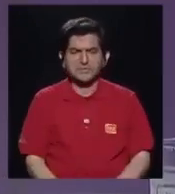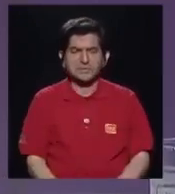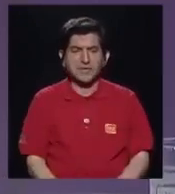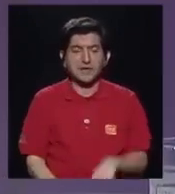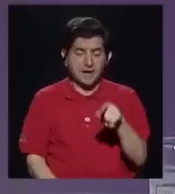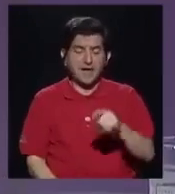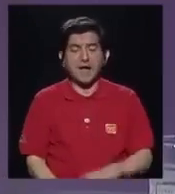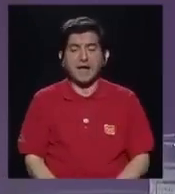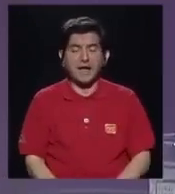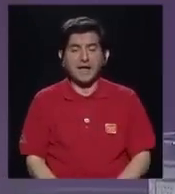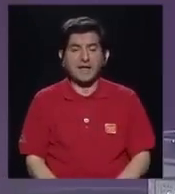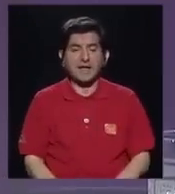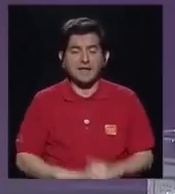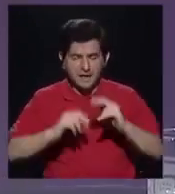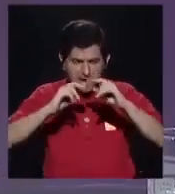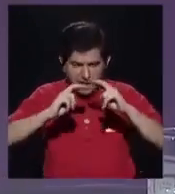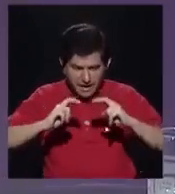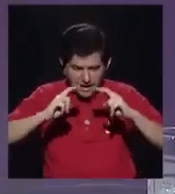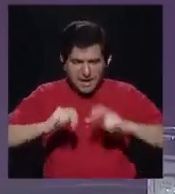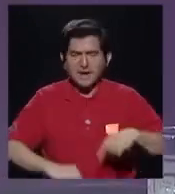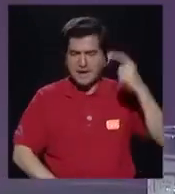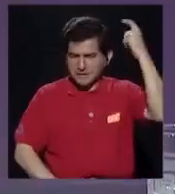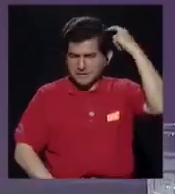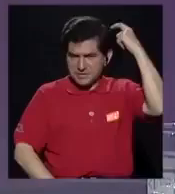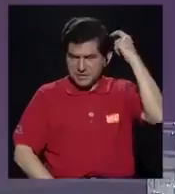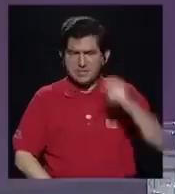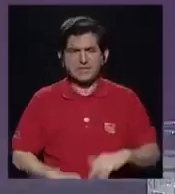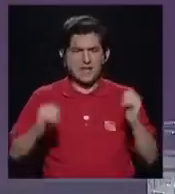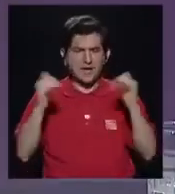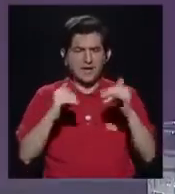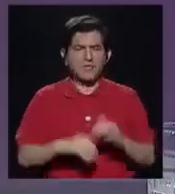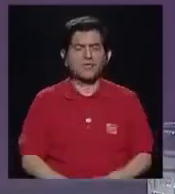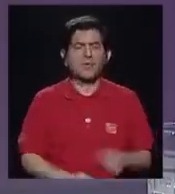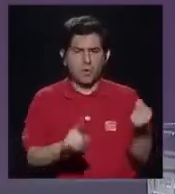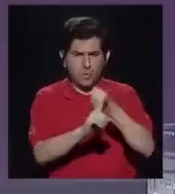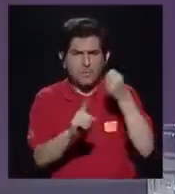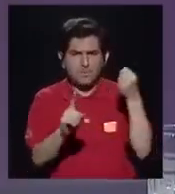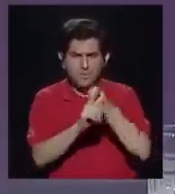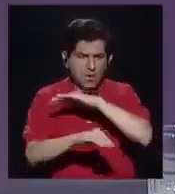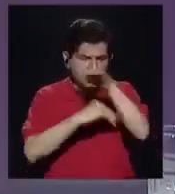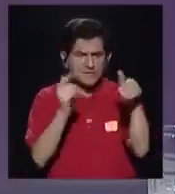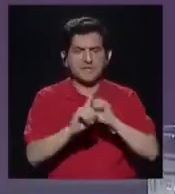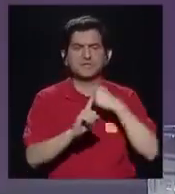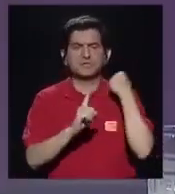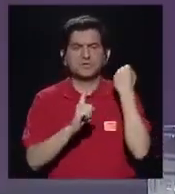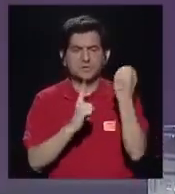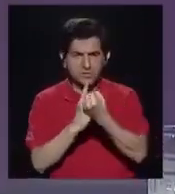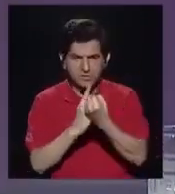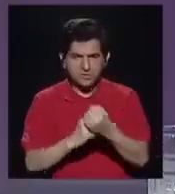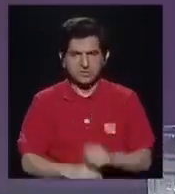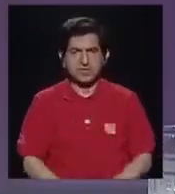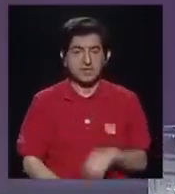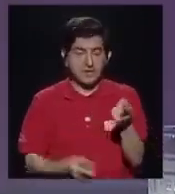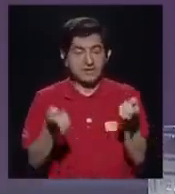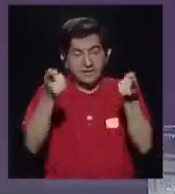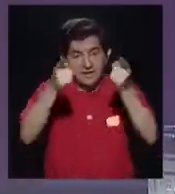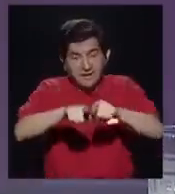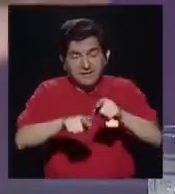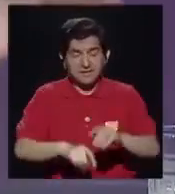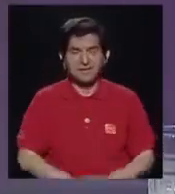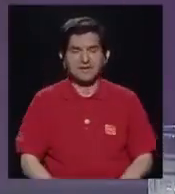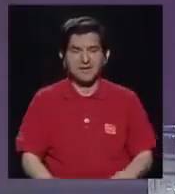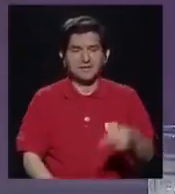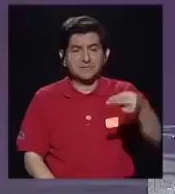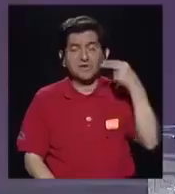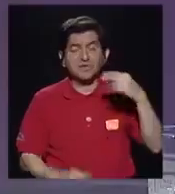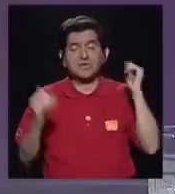neurobélica acaba siendo violentogénica para toda la sociedad Y entonces en ese caso de Guatemala cerrando